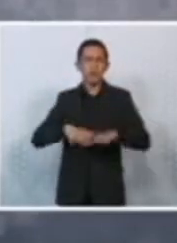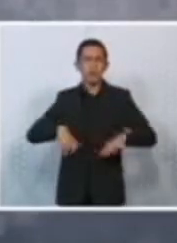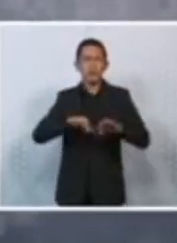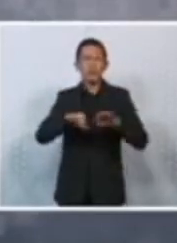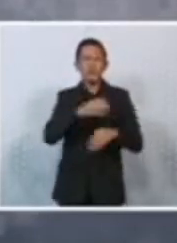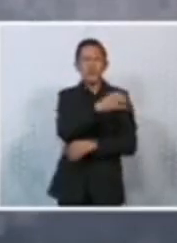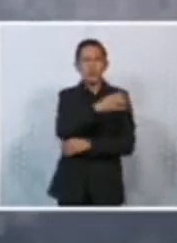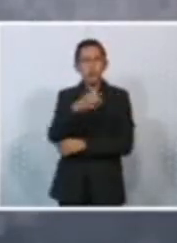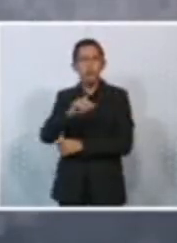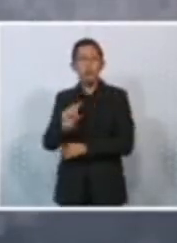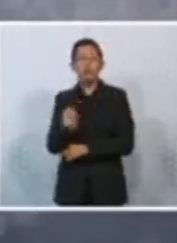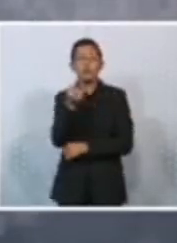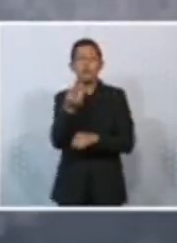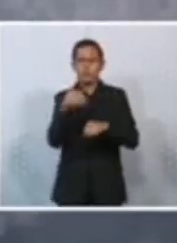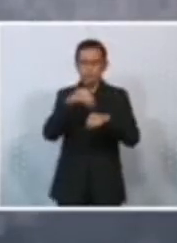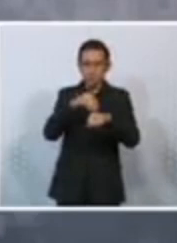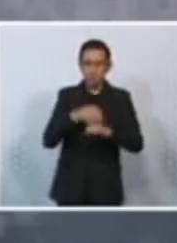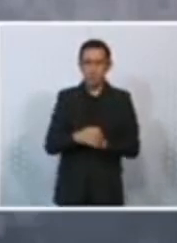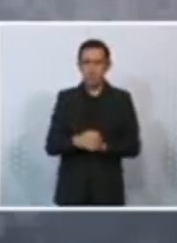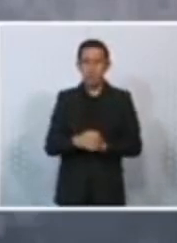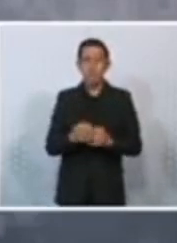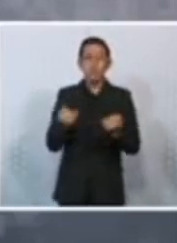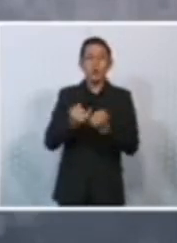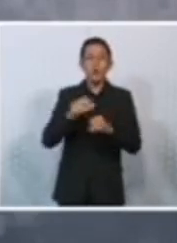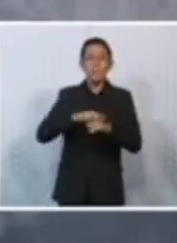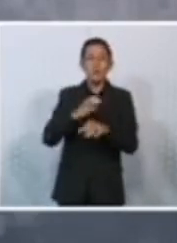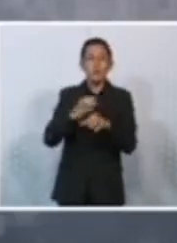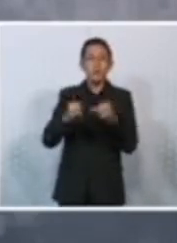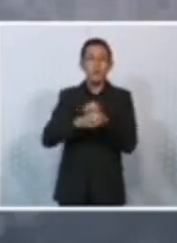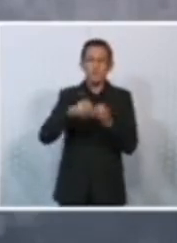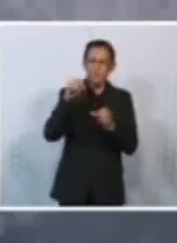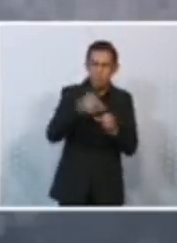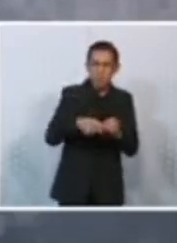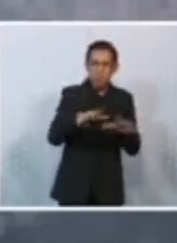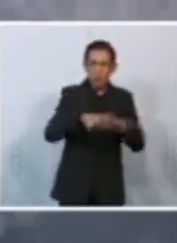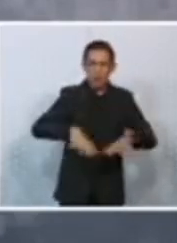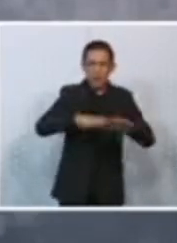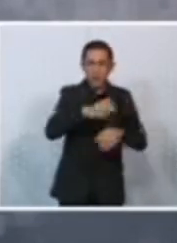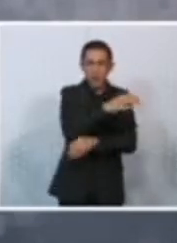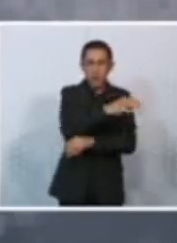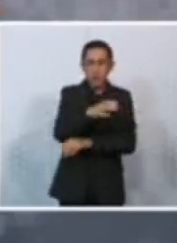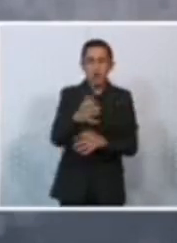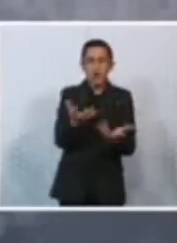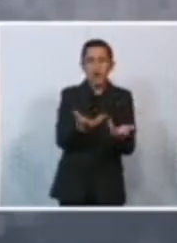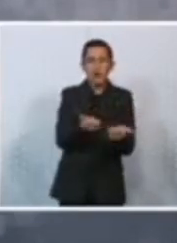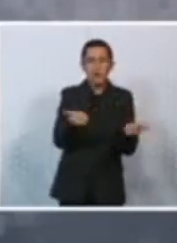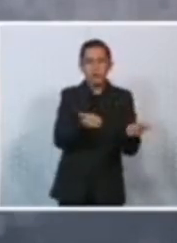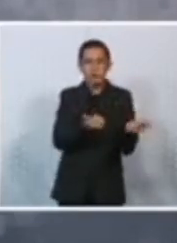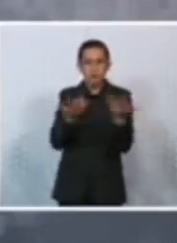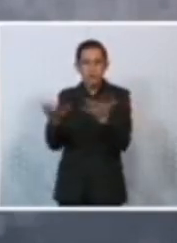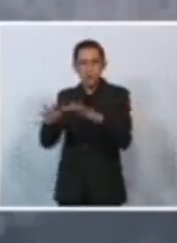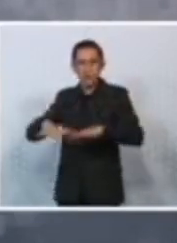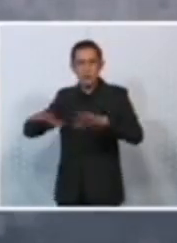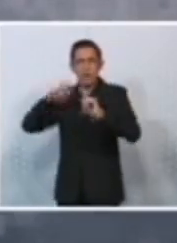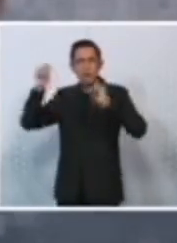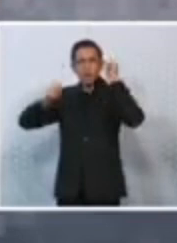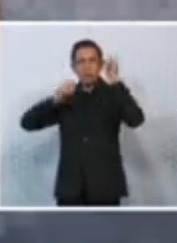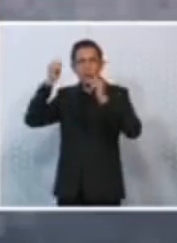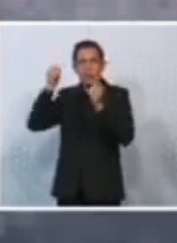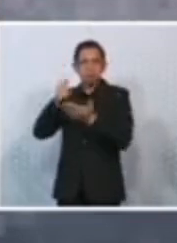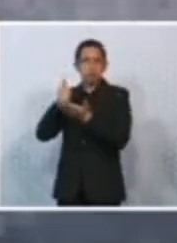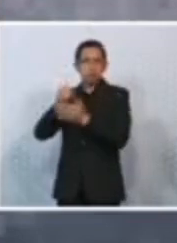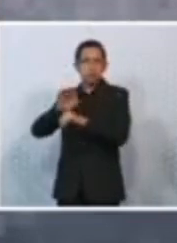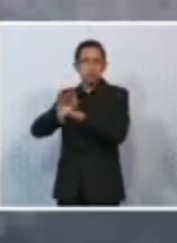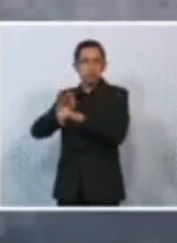campo consolidar las compras de insumos y empezar a industrializar lo estar a la altura de la demanda del sector